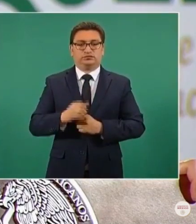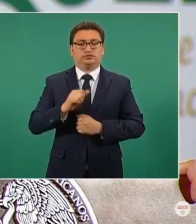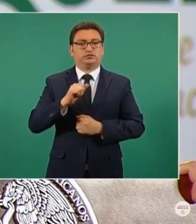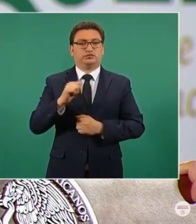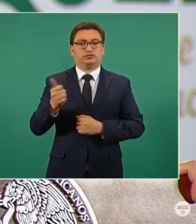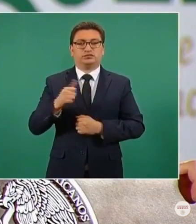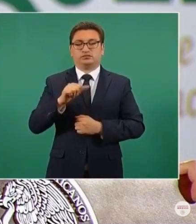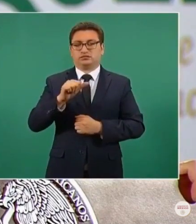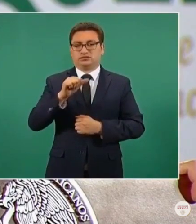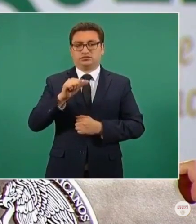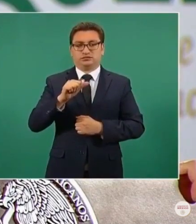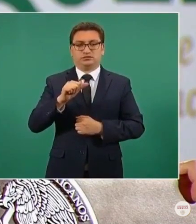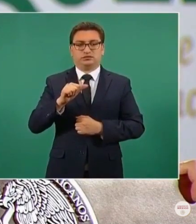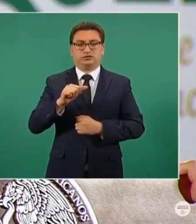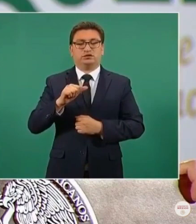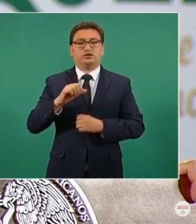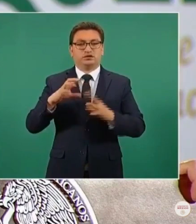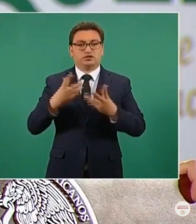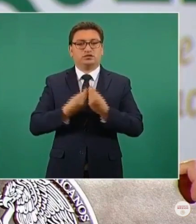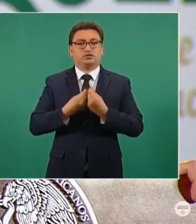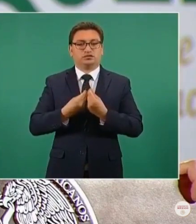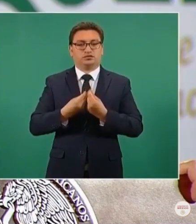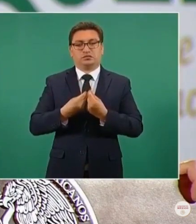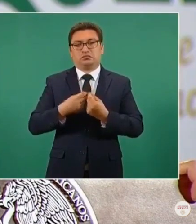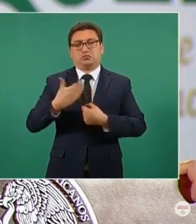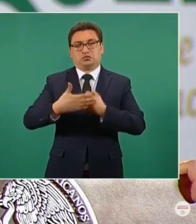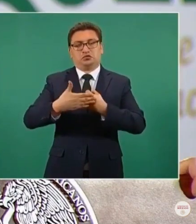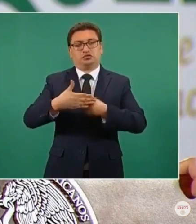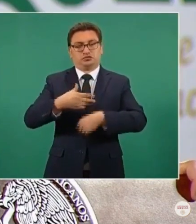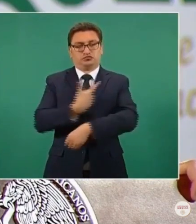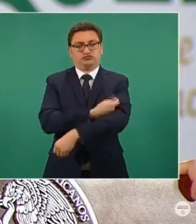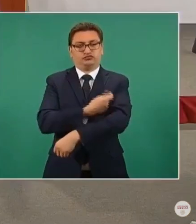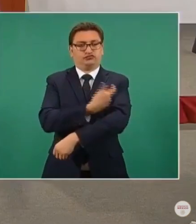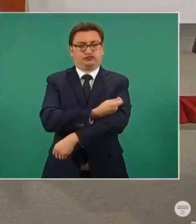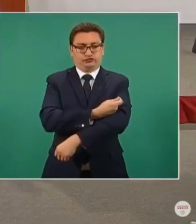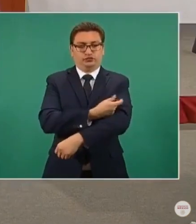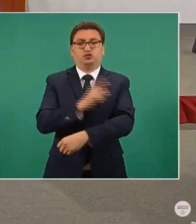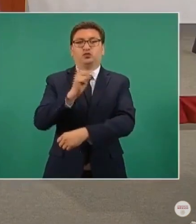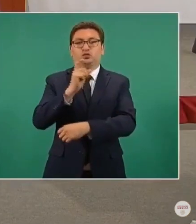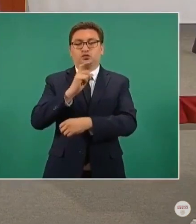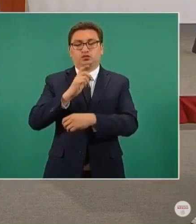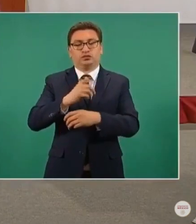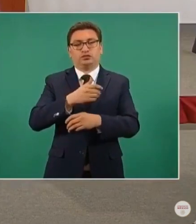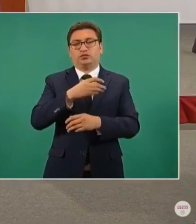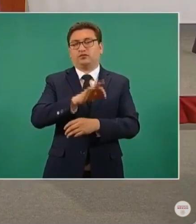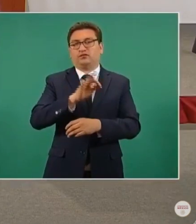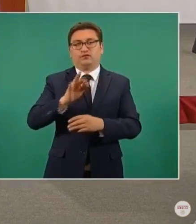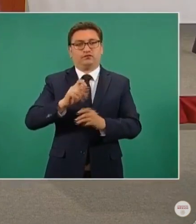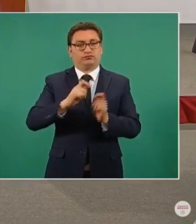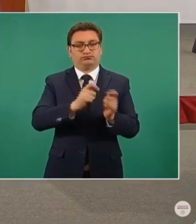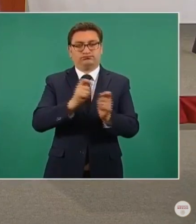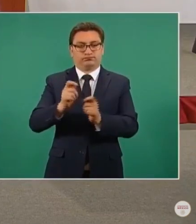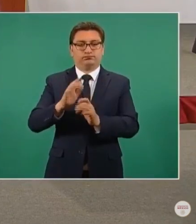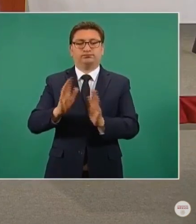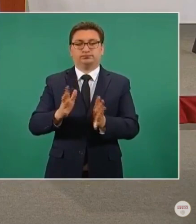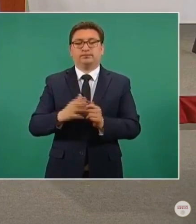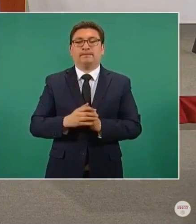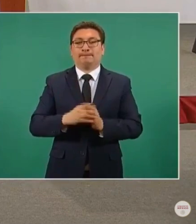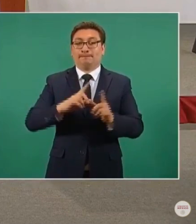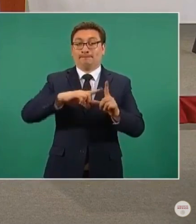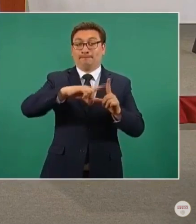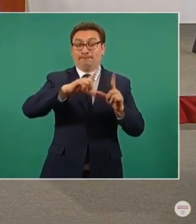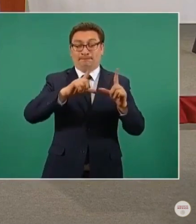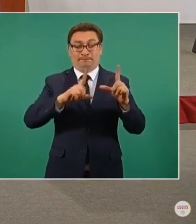otras 16 que estarán por aplicarse la vacuna cuando sean asignadas. Aquí recordamos que todo el